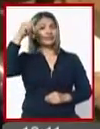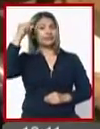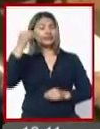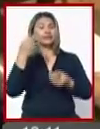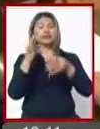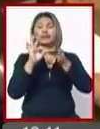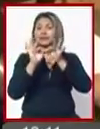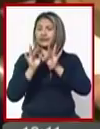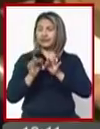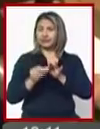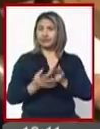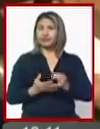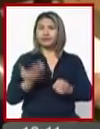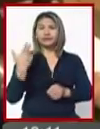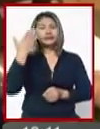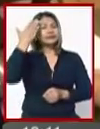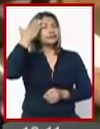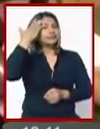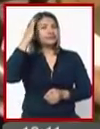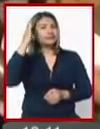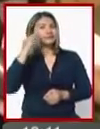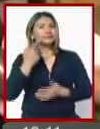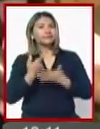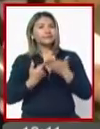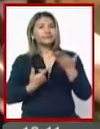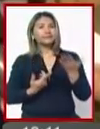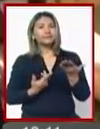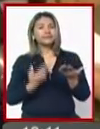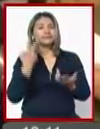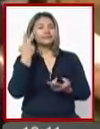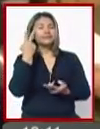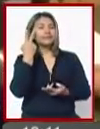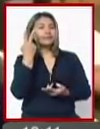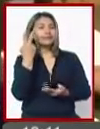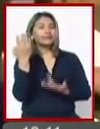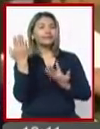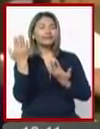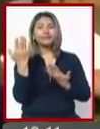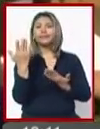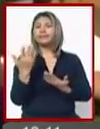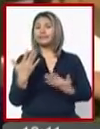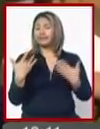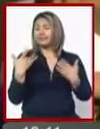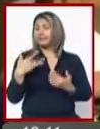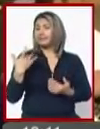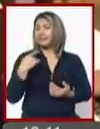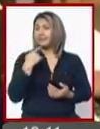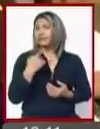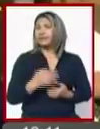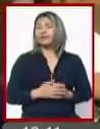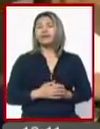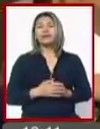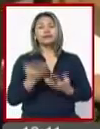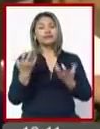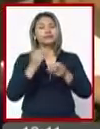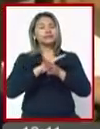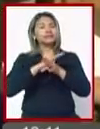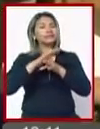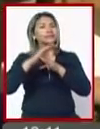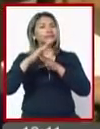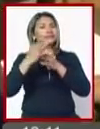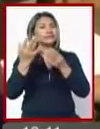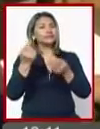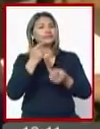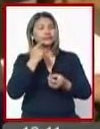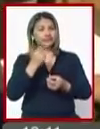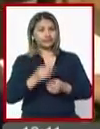arreglar. No sé en qué. Ahora, viendo esto, ojalá se ponga la mano al pecho y dice, no quiero terminar así.